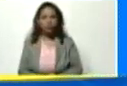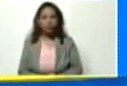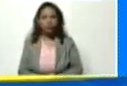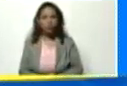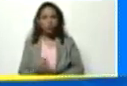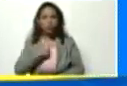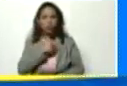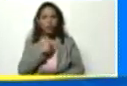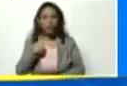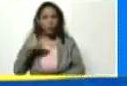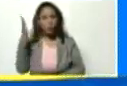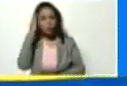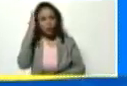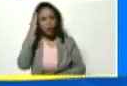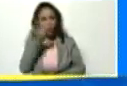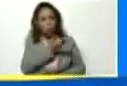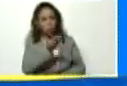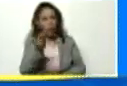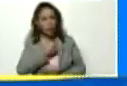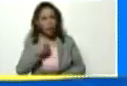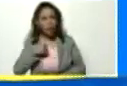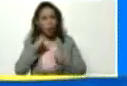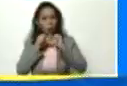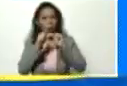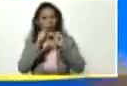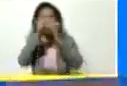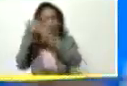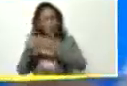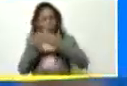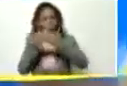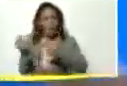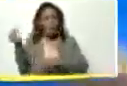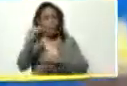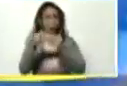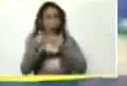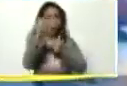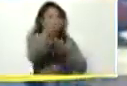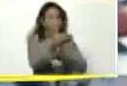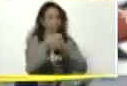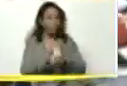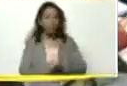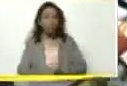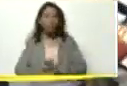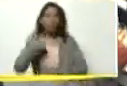Yo quisiera saber si ustedes quieren seguir estudiando más adelante.